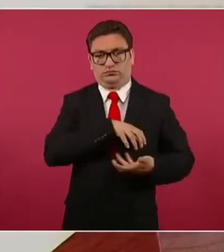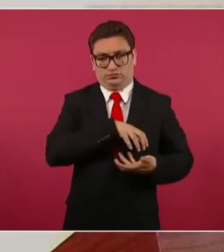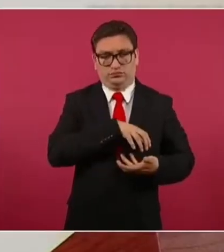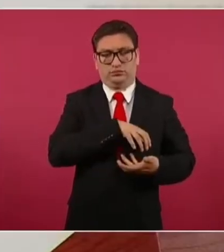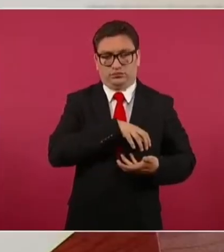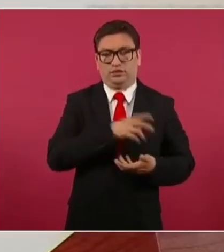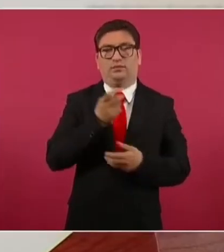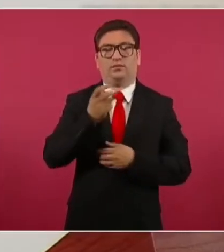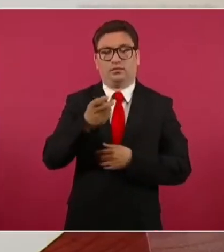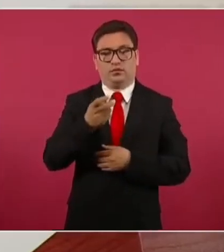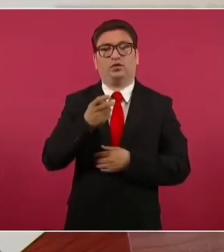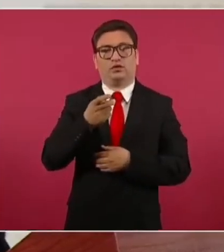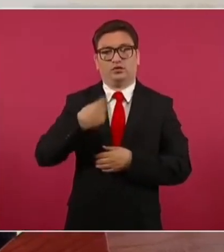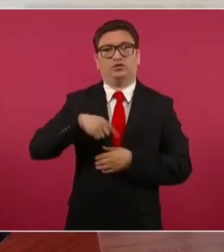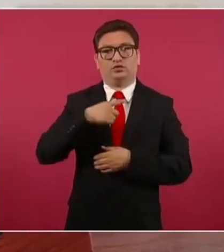Si por eso creamos